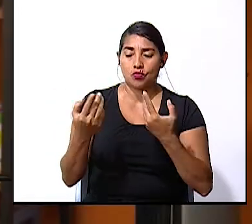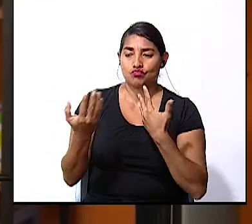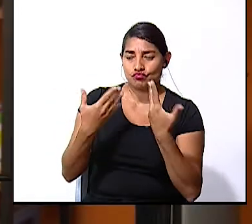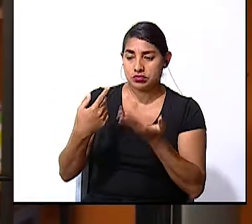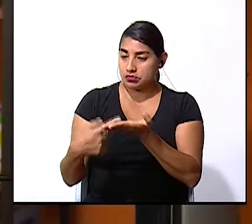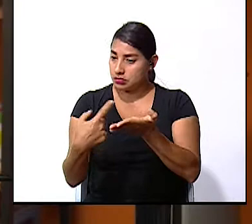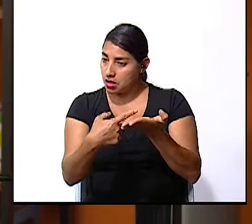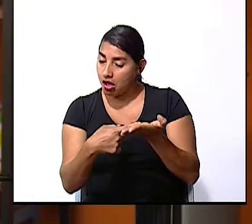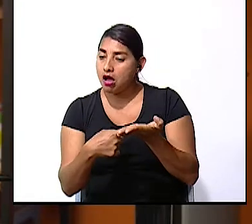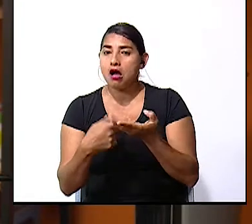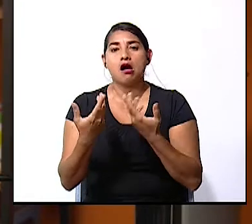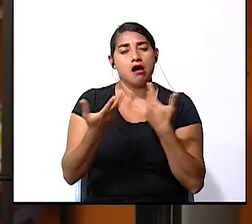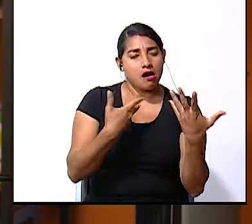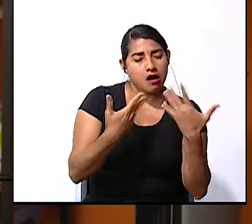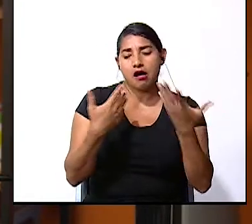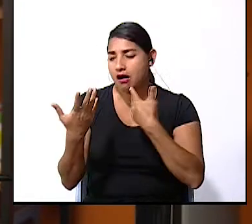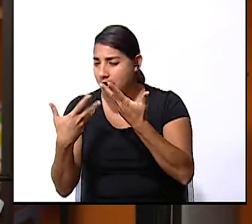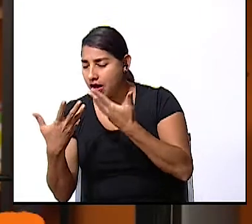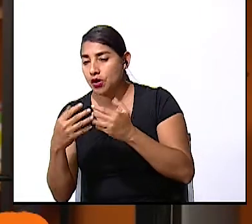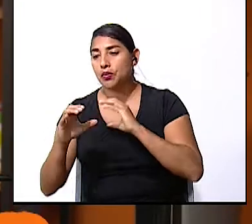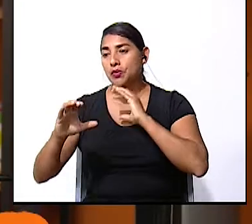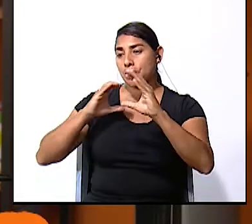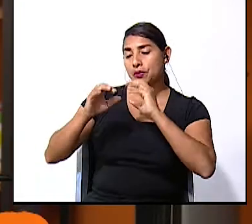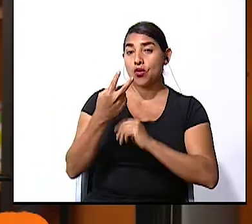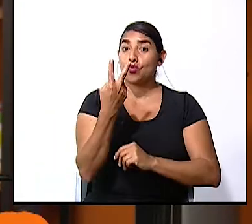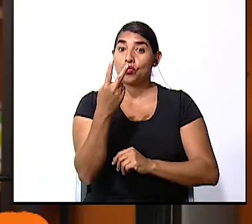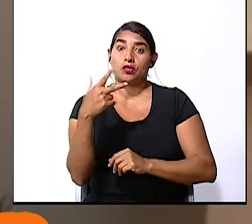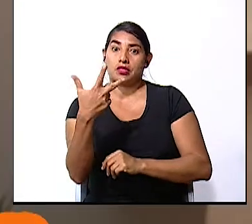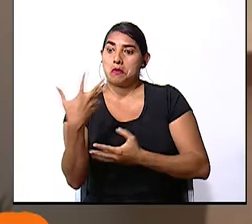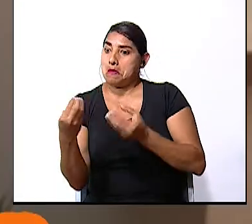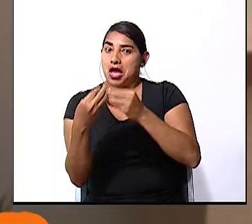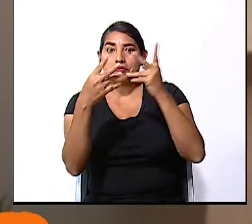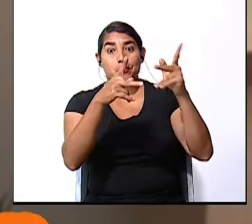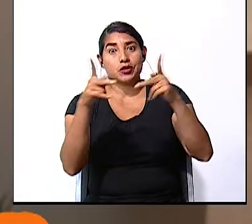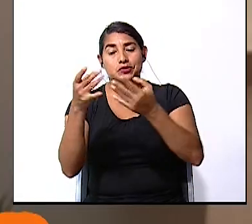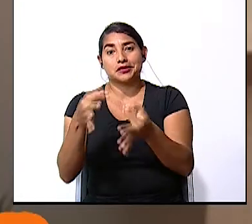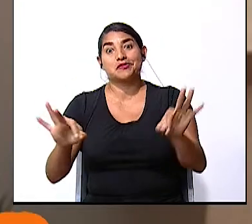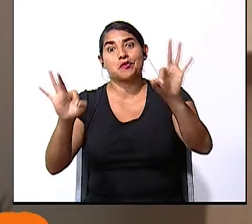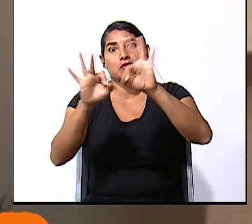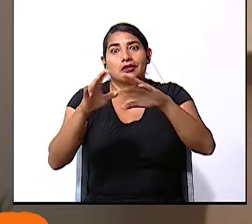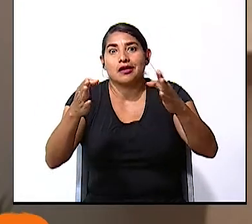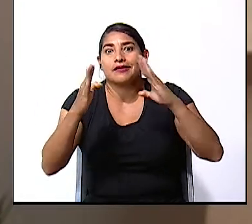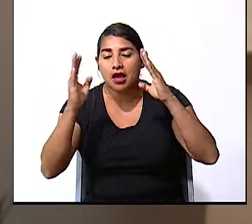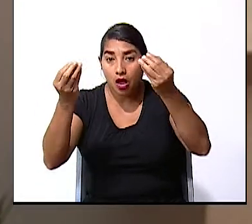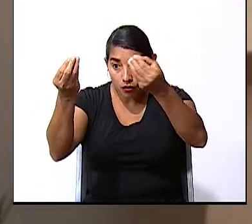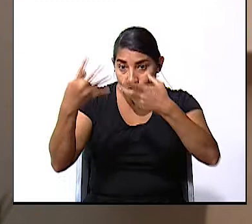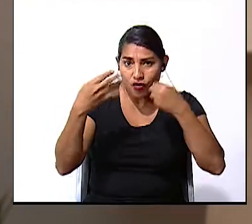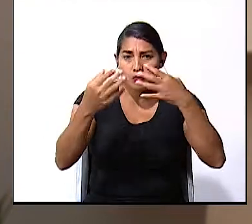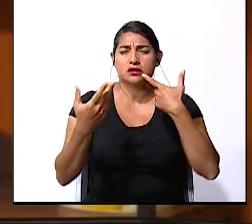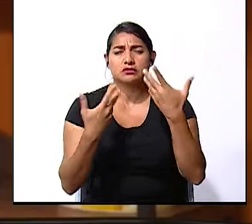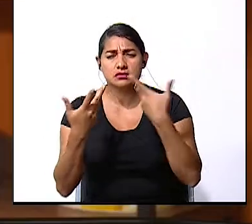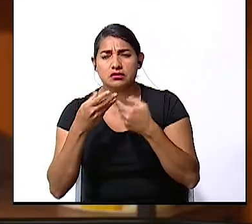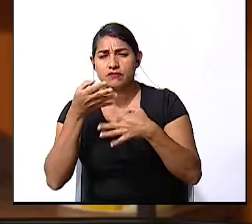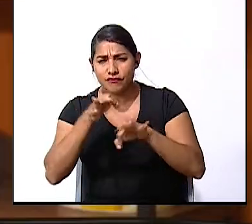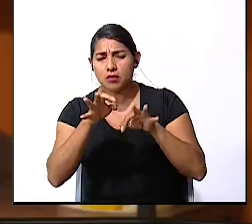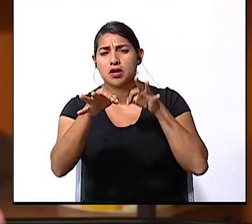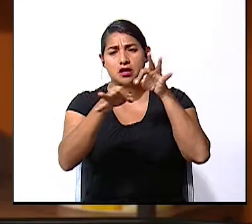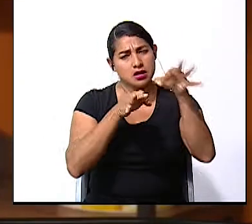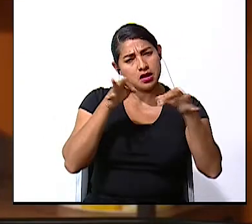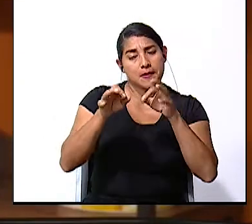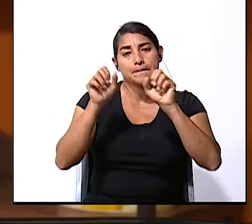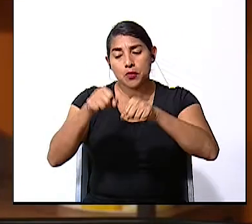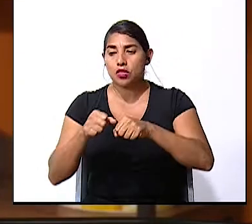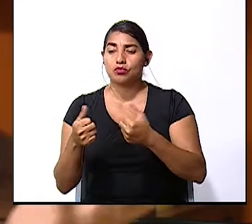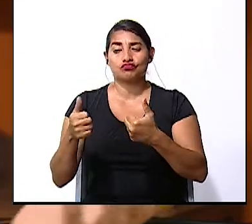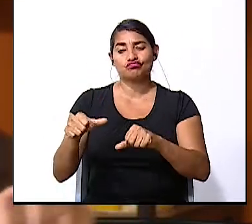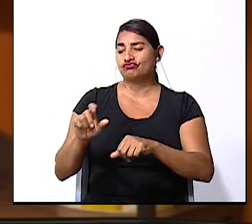deliberación. El diálogo es una conversación entre dos o más personas, donde lo importante es la información que damos. Podemos estar